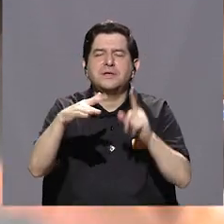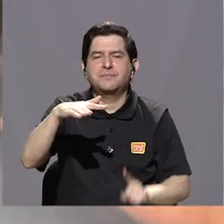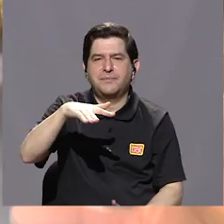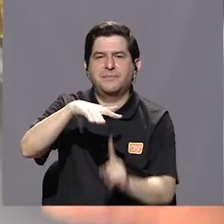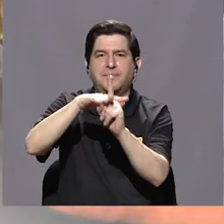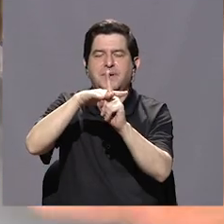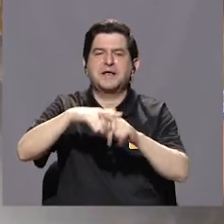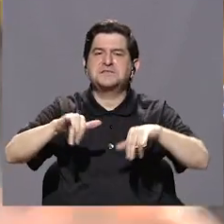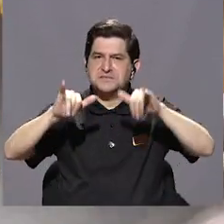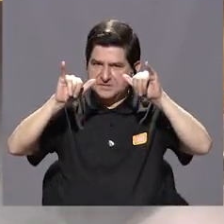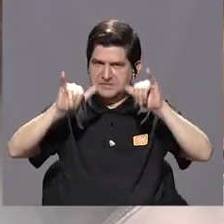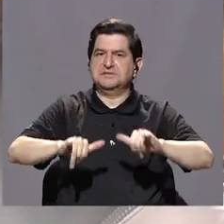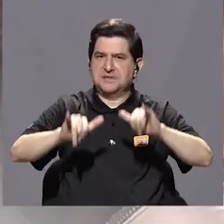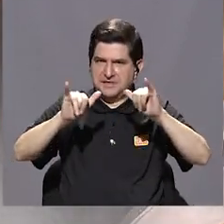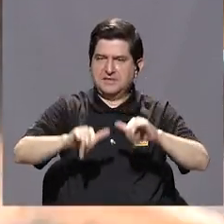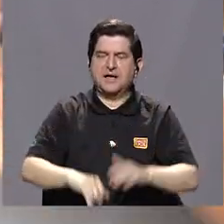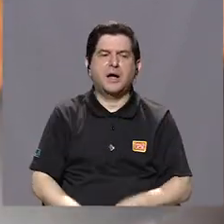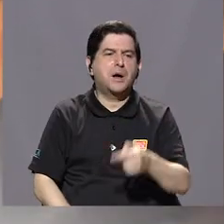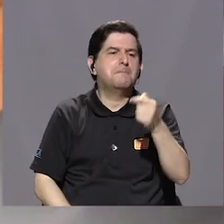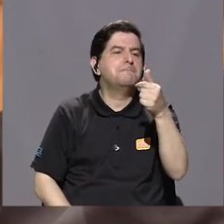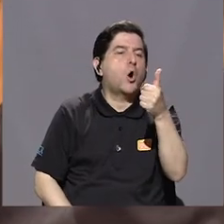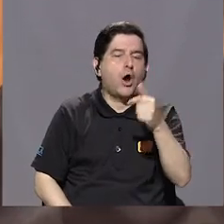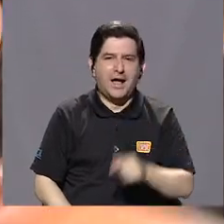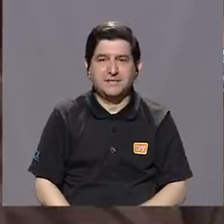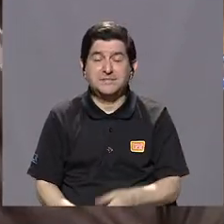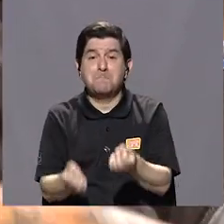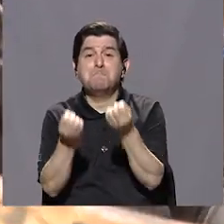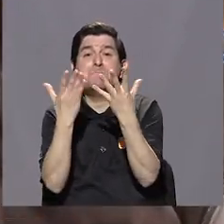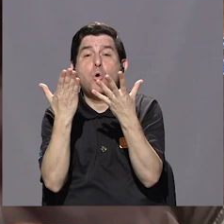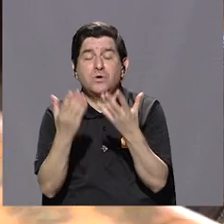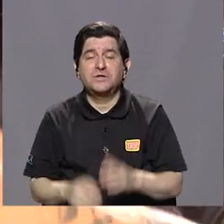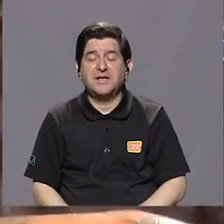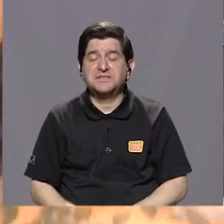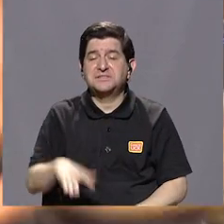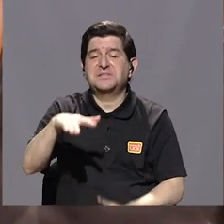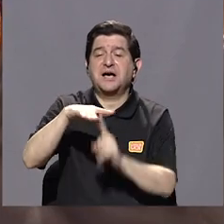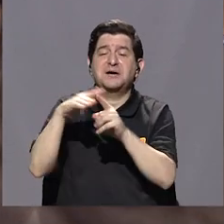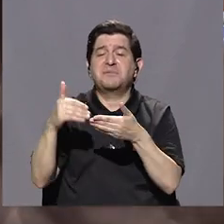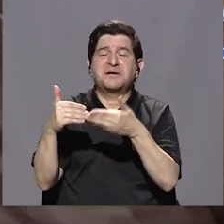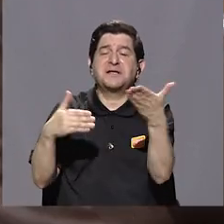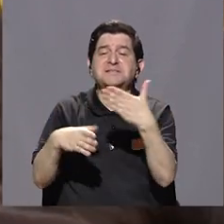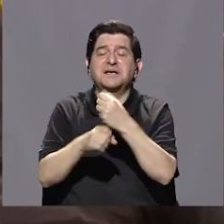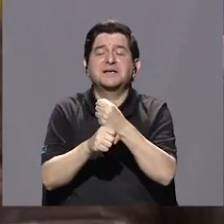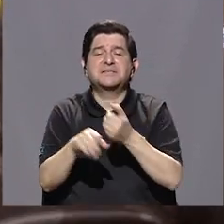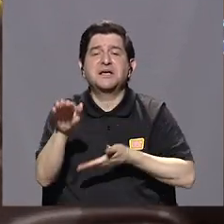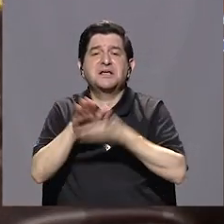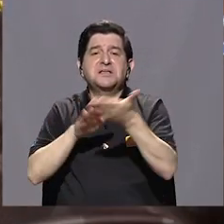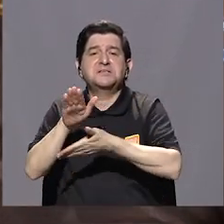para quedarse, muchas, pocas para quedarse, muchas para llegar a hacer cosas e irse.